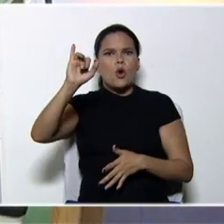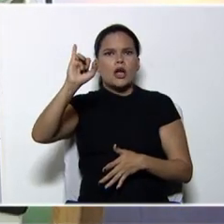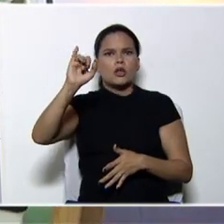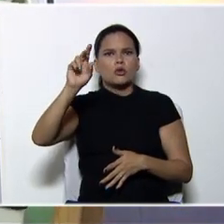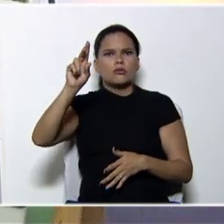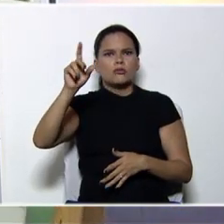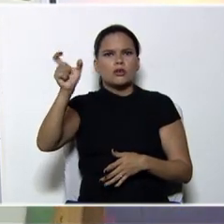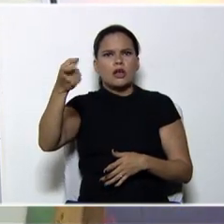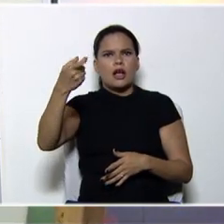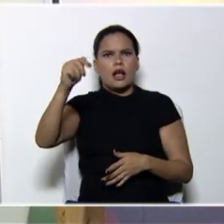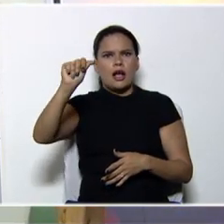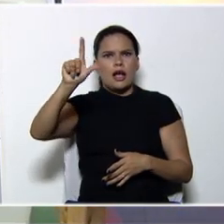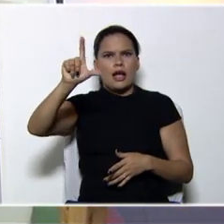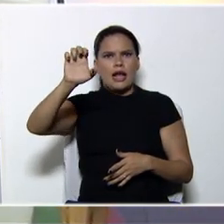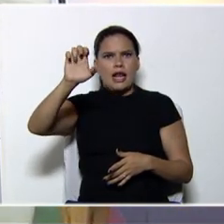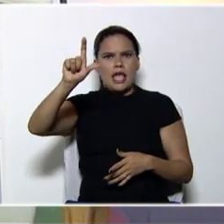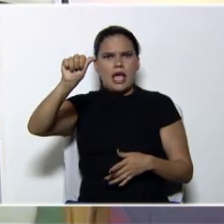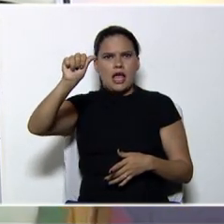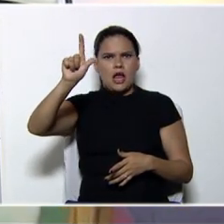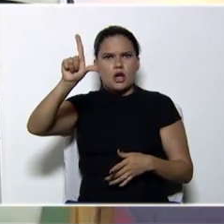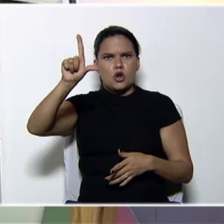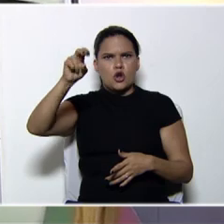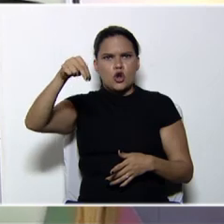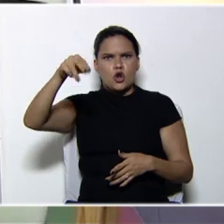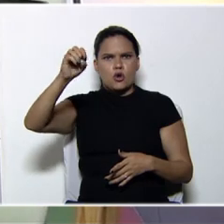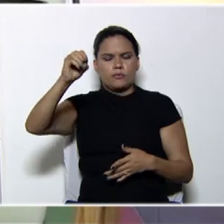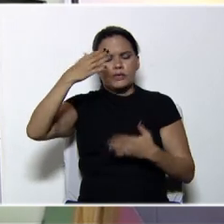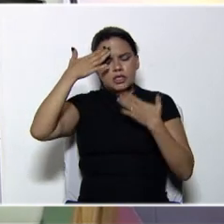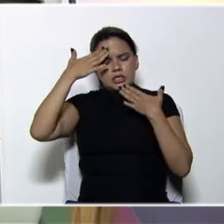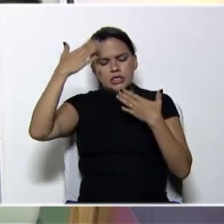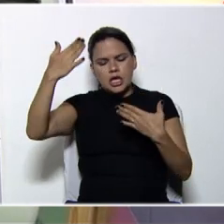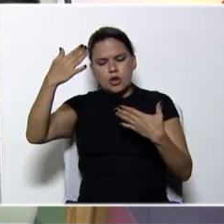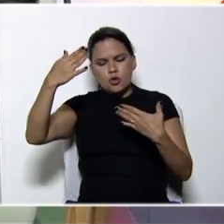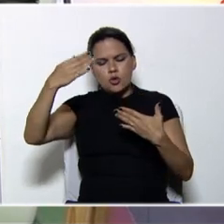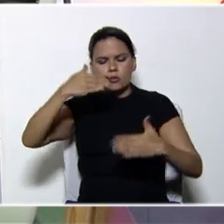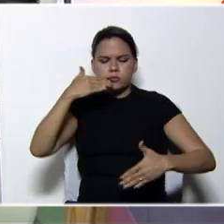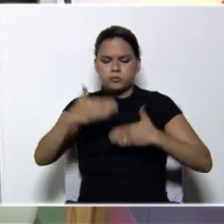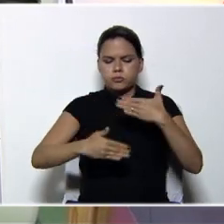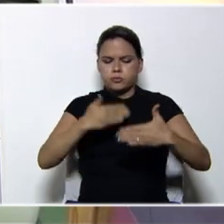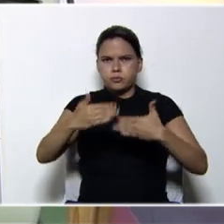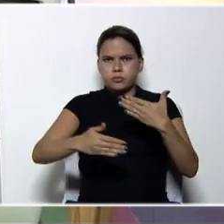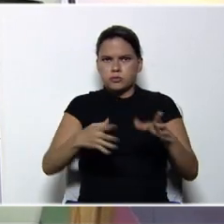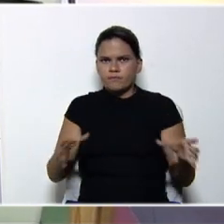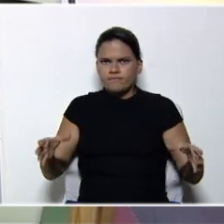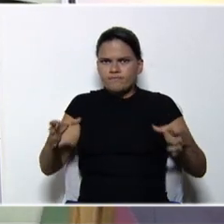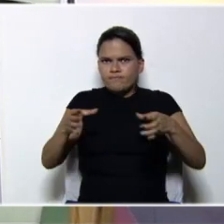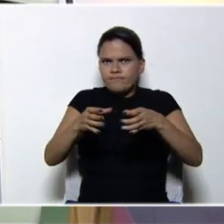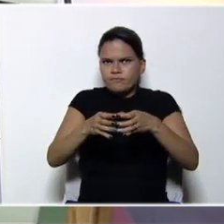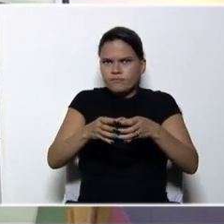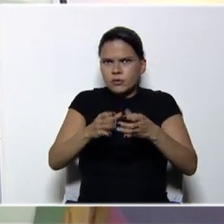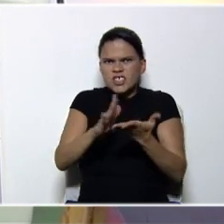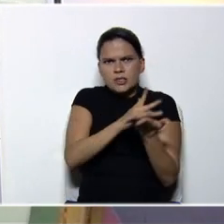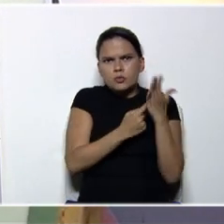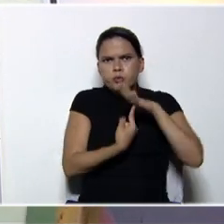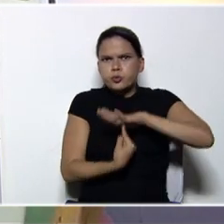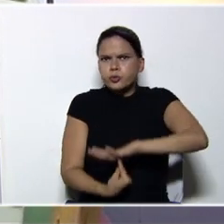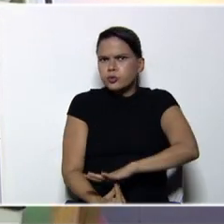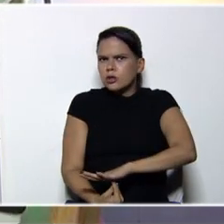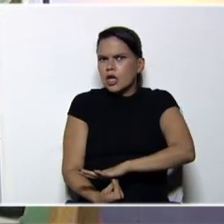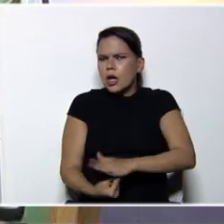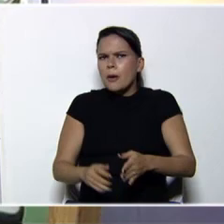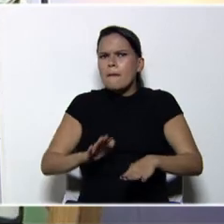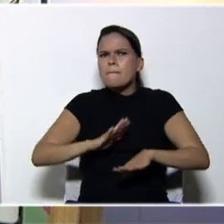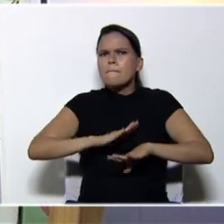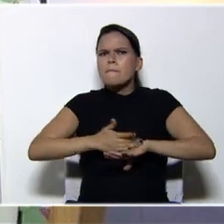dice. Saludo los procesos colectivos que sufren crisis, porque las crisis